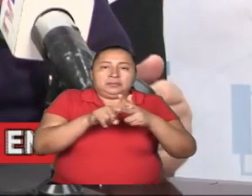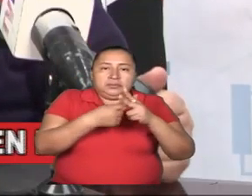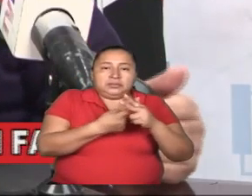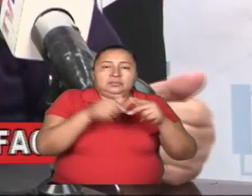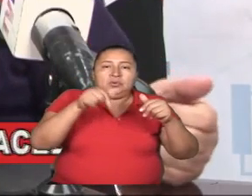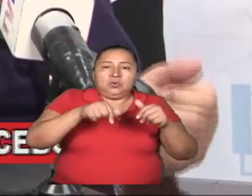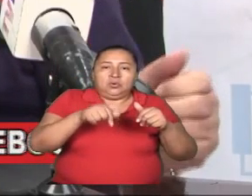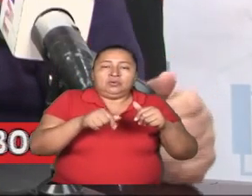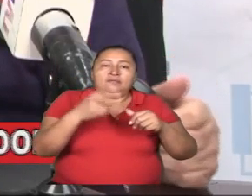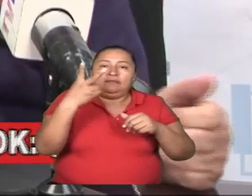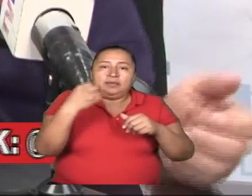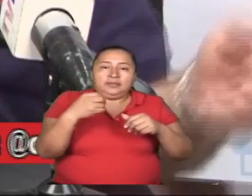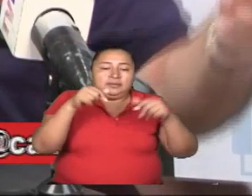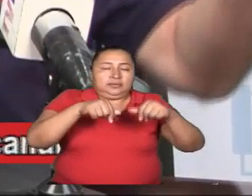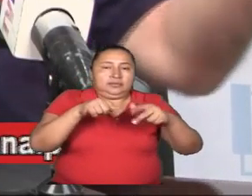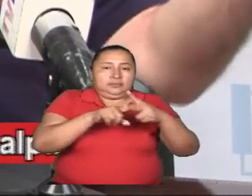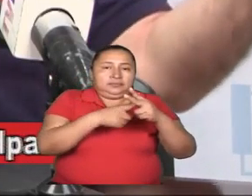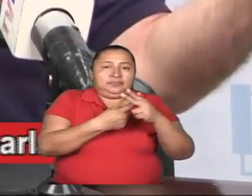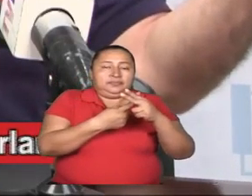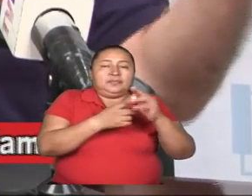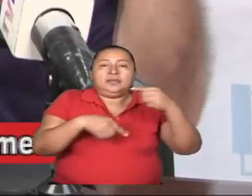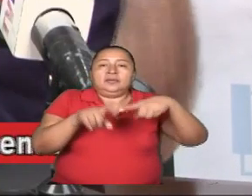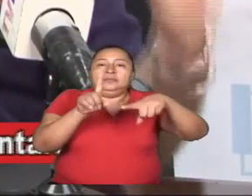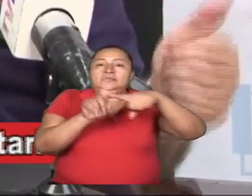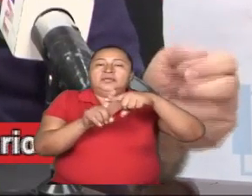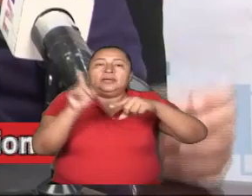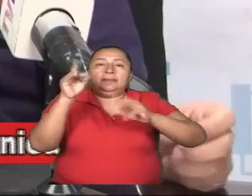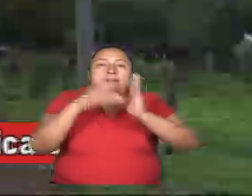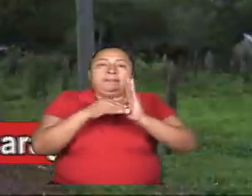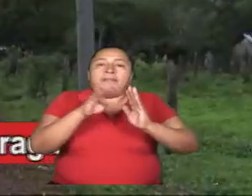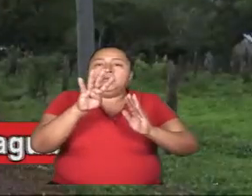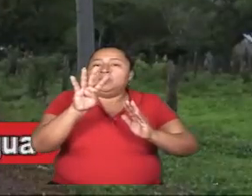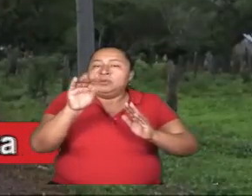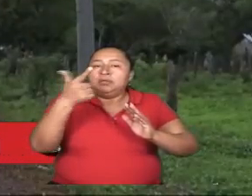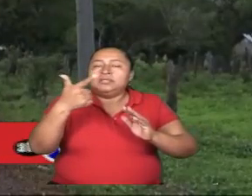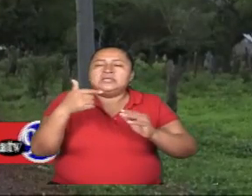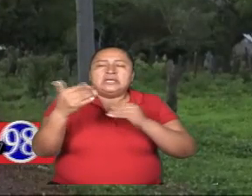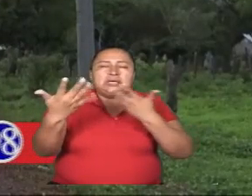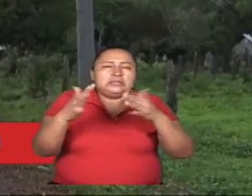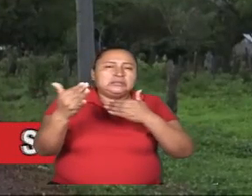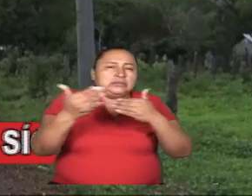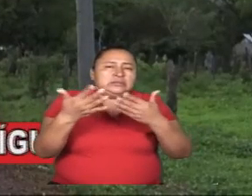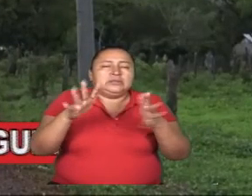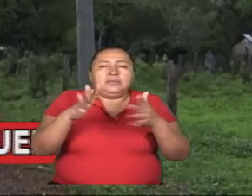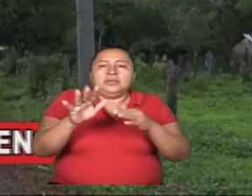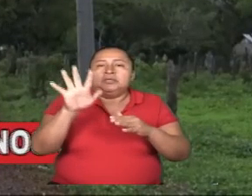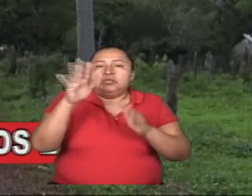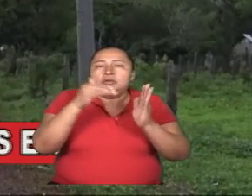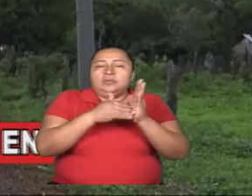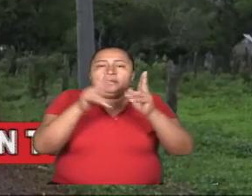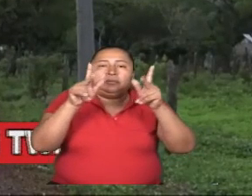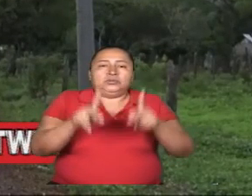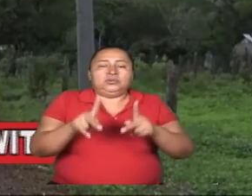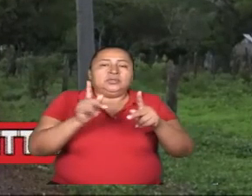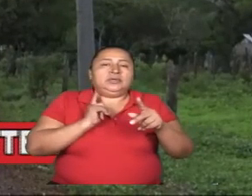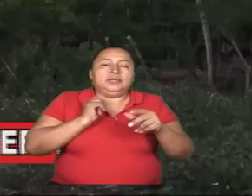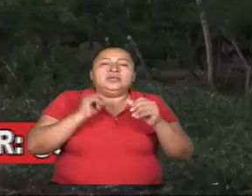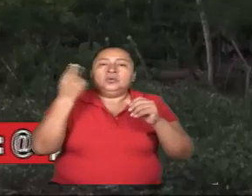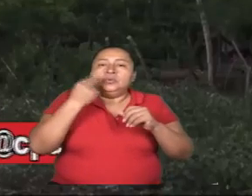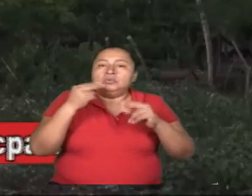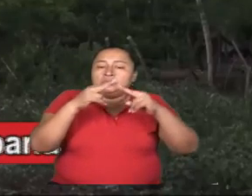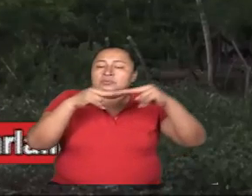hoy, día 20, más las 1.047, casi nos acercamos a las 5.000 hermanas y hermanos con acceso a la